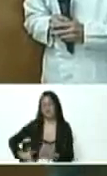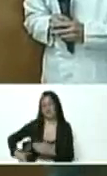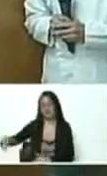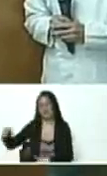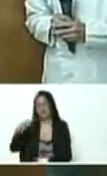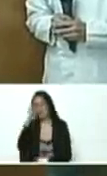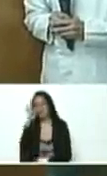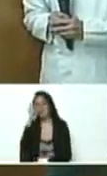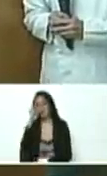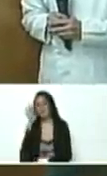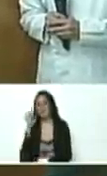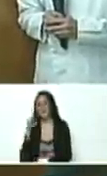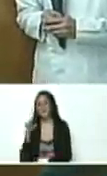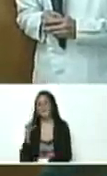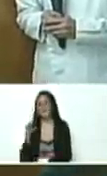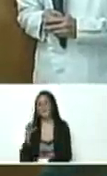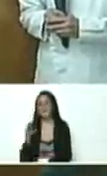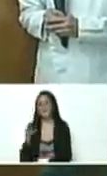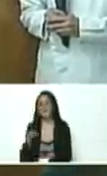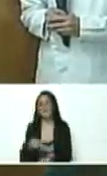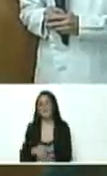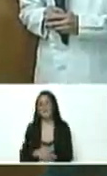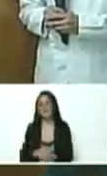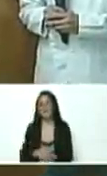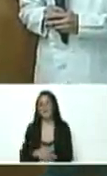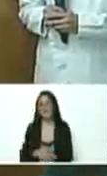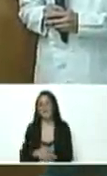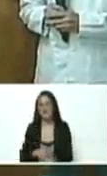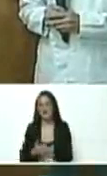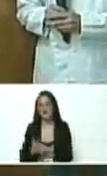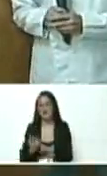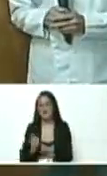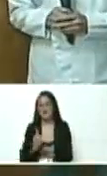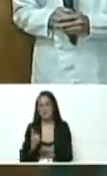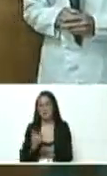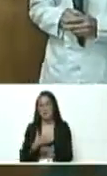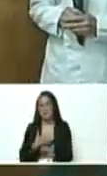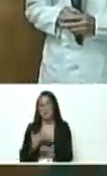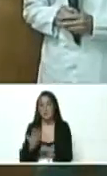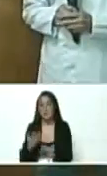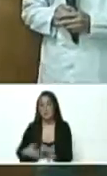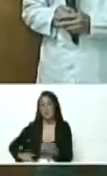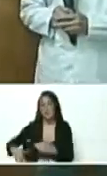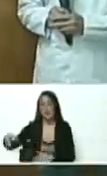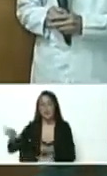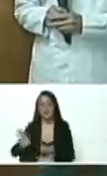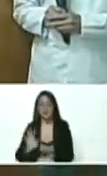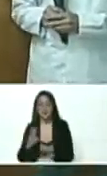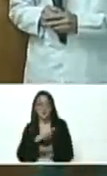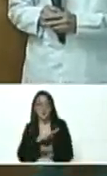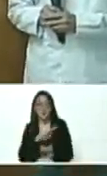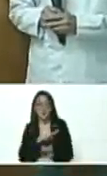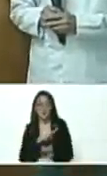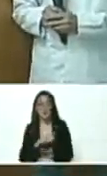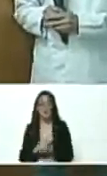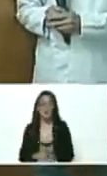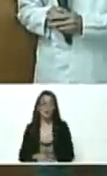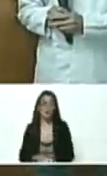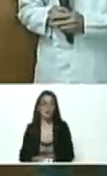Machado, la gente de apellido, tenga solo ellos la riqueza, la propiedad, los medios